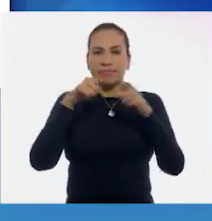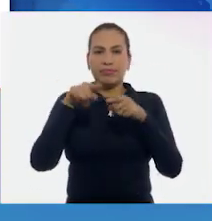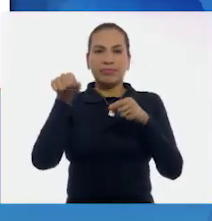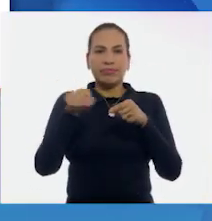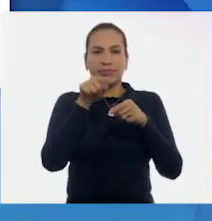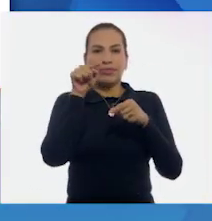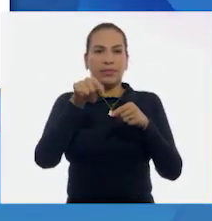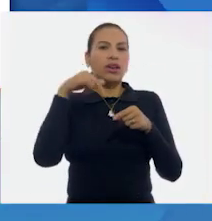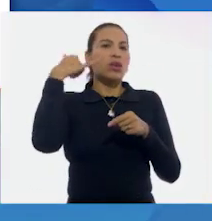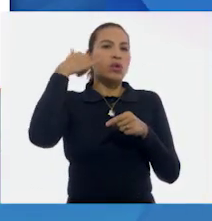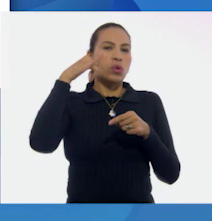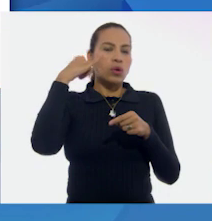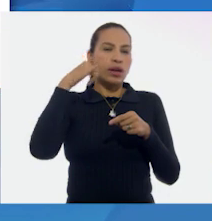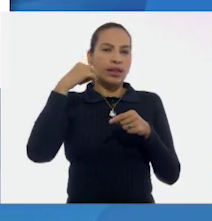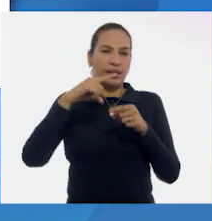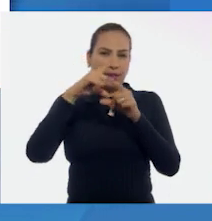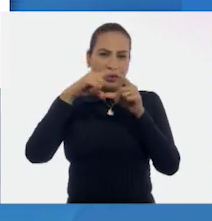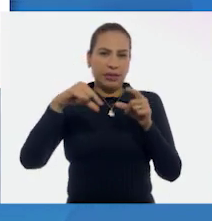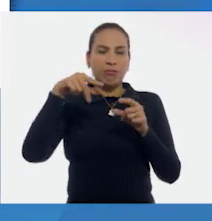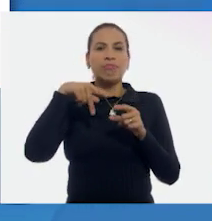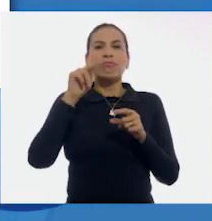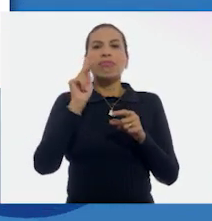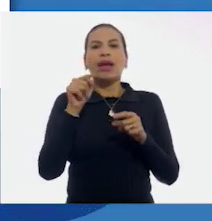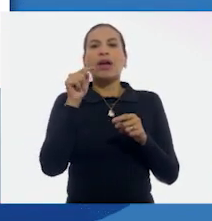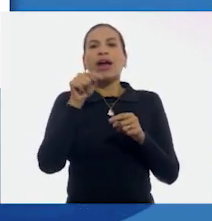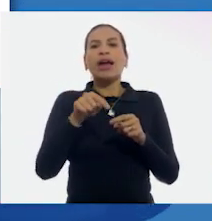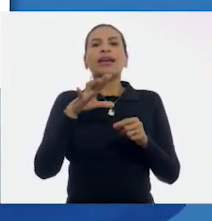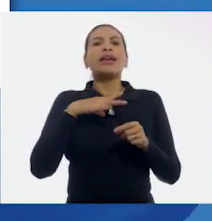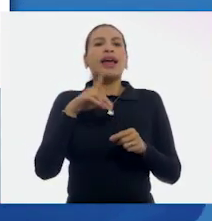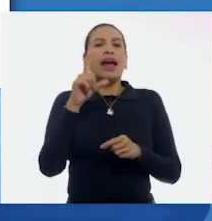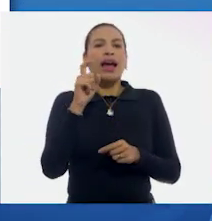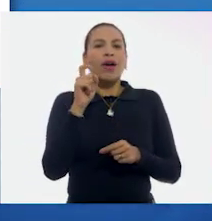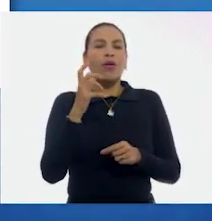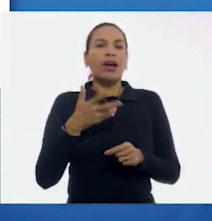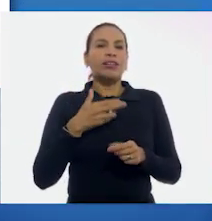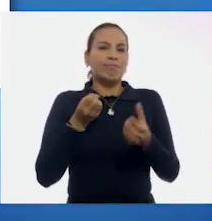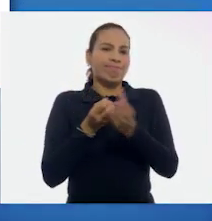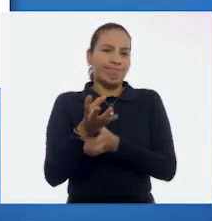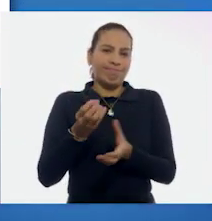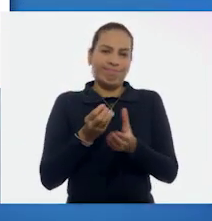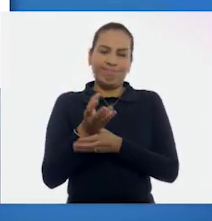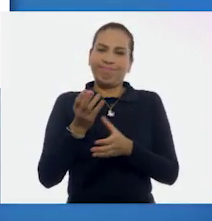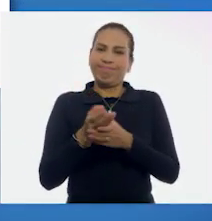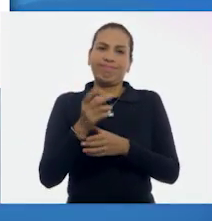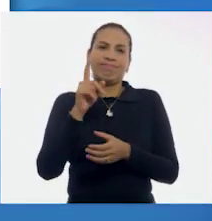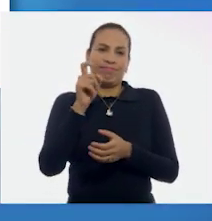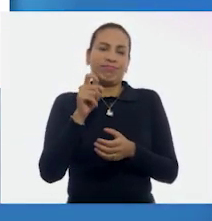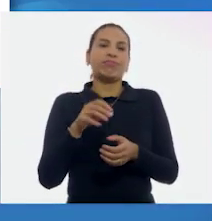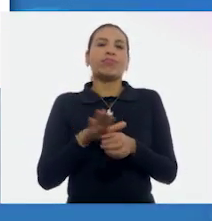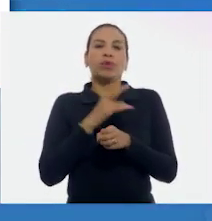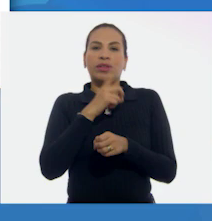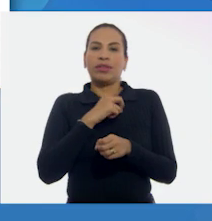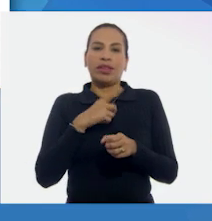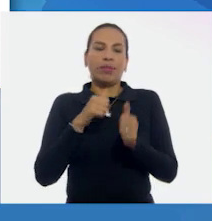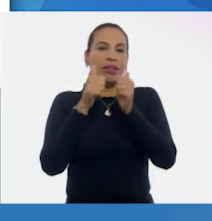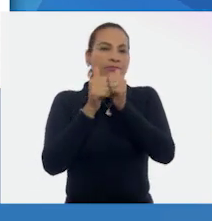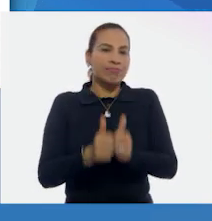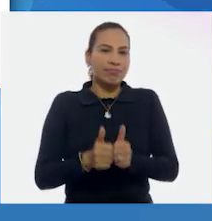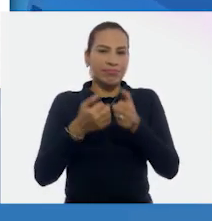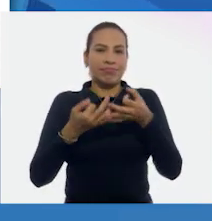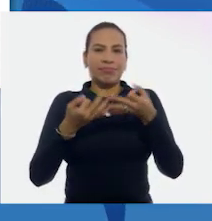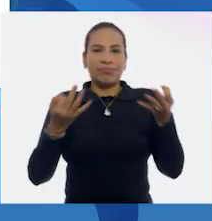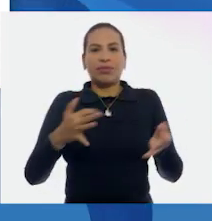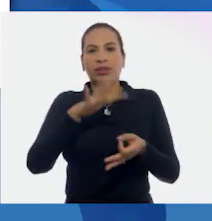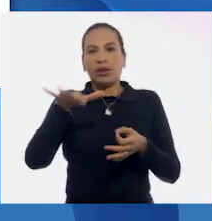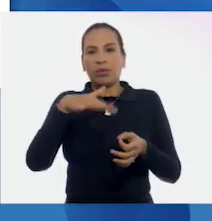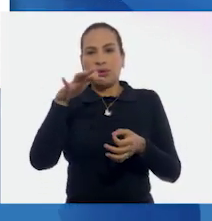Yucatán, pero al parecer los contenedores de agua tenían fugas y frecuentemente debían poner pie en tierra para